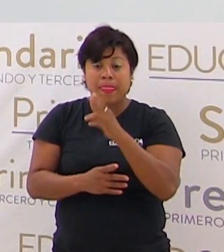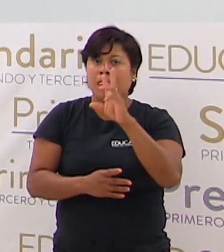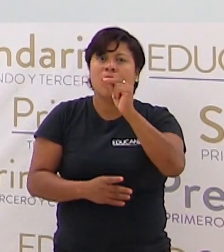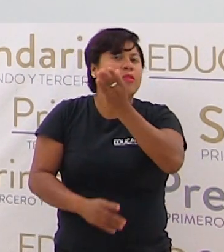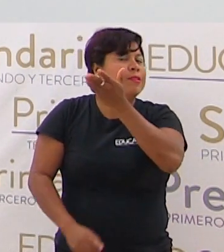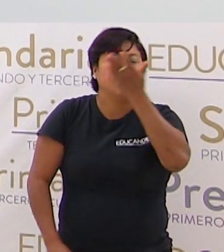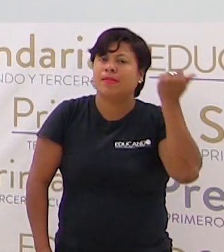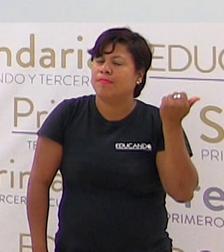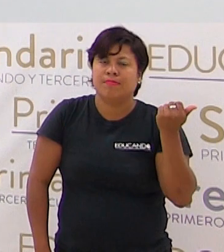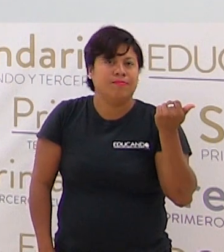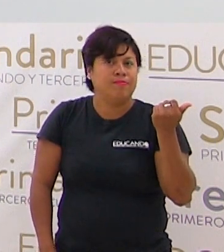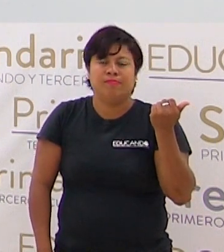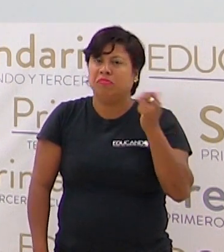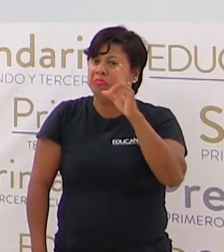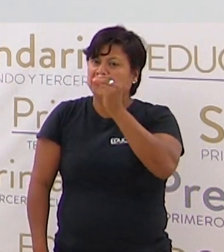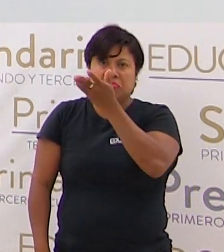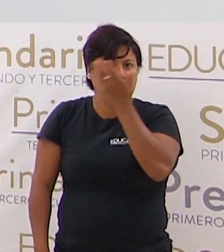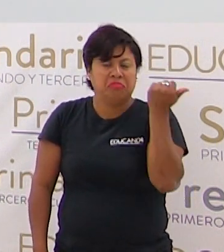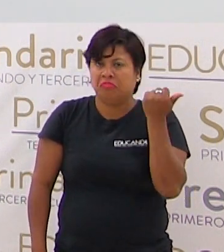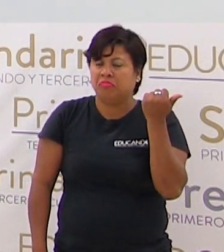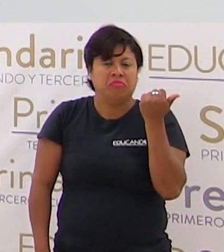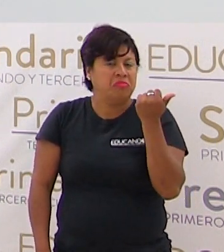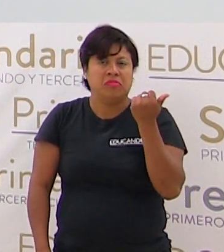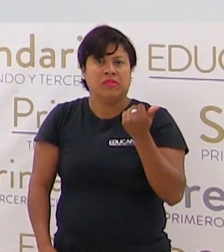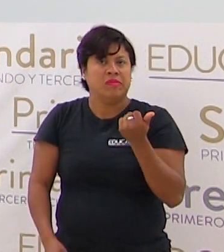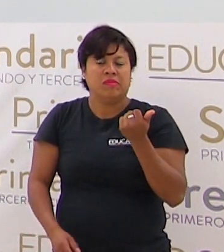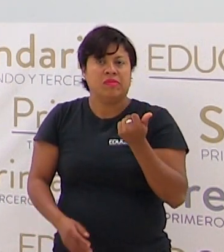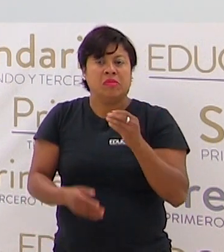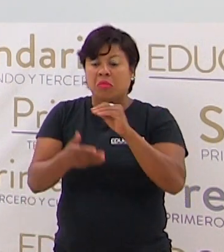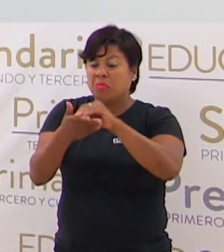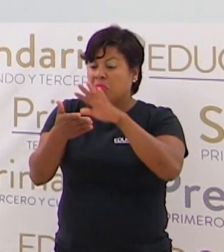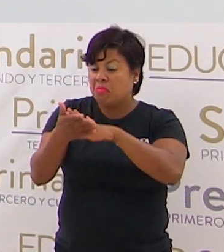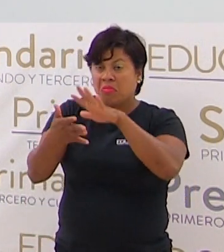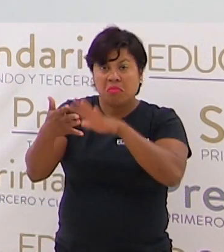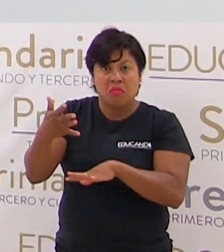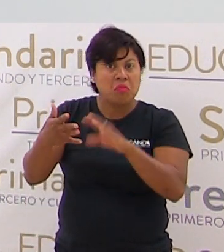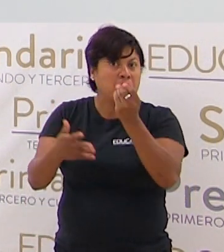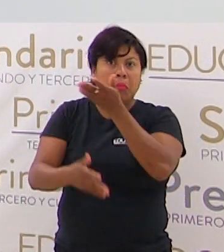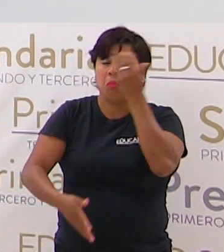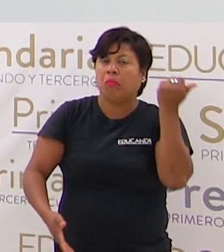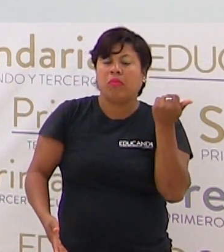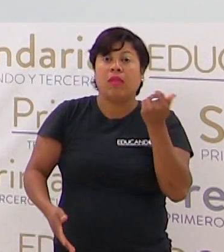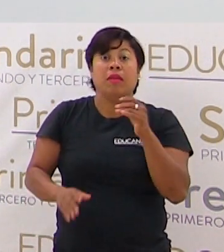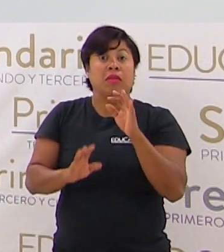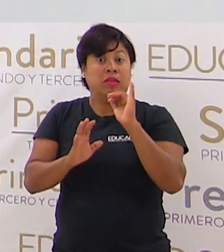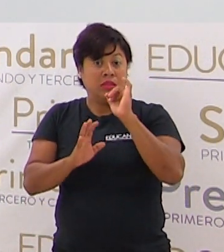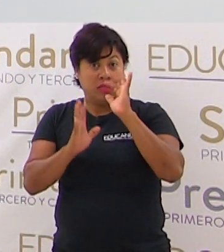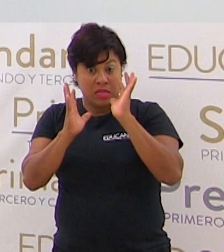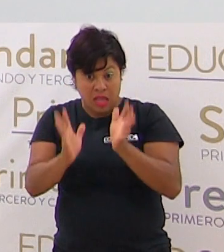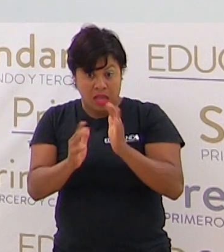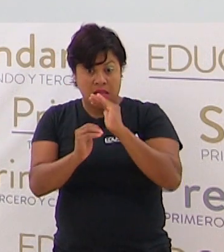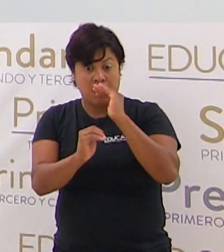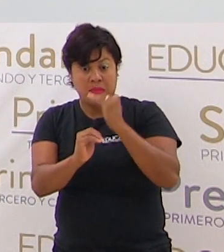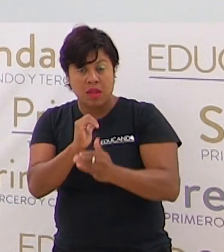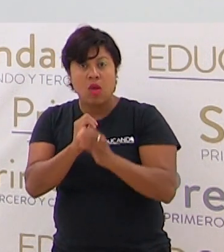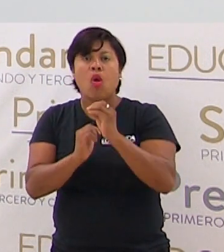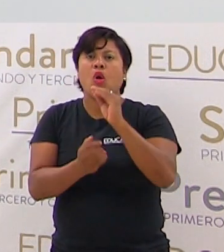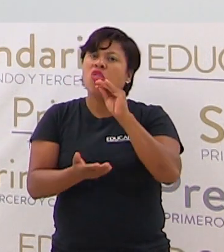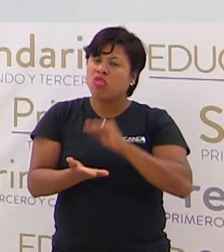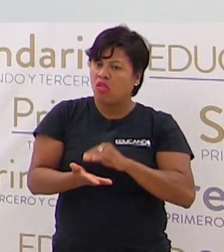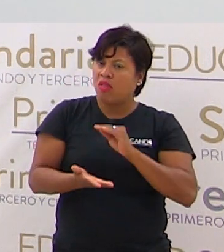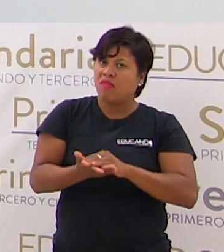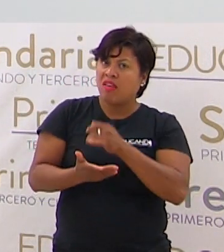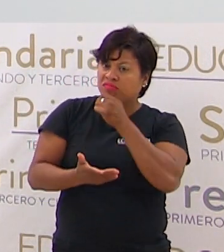se sabe, no tenemos registro, no sabemos, nunca se supo si ya terminaron o